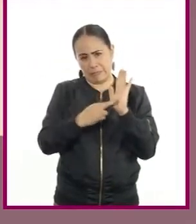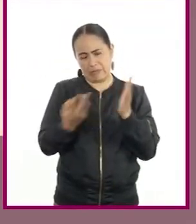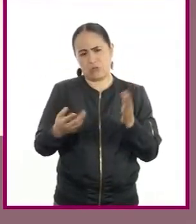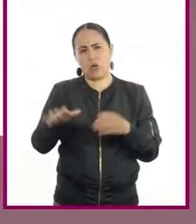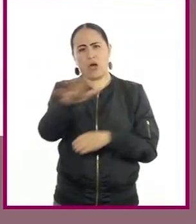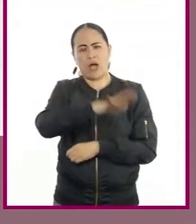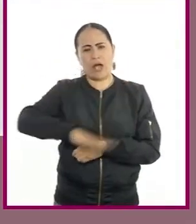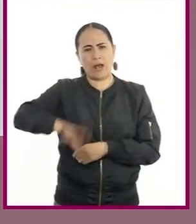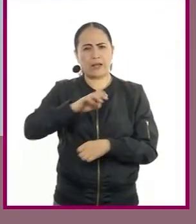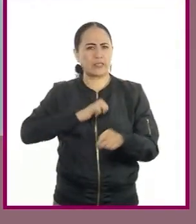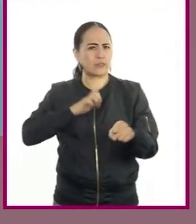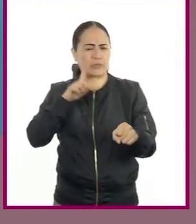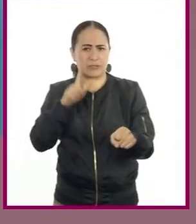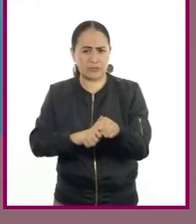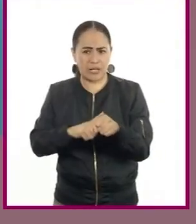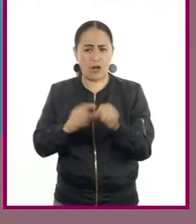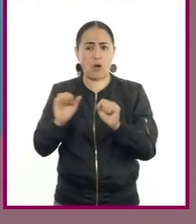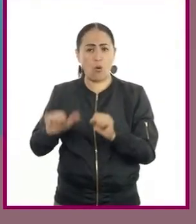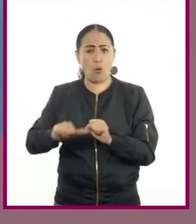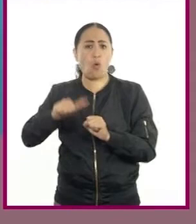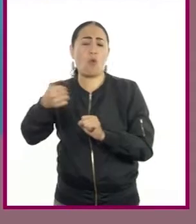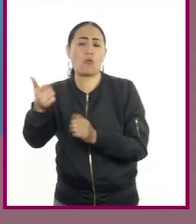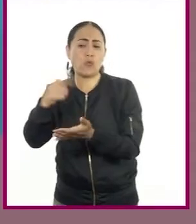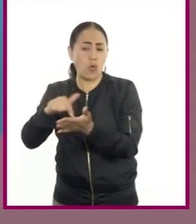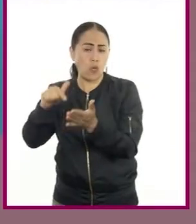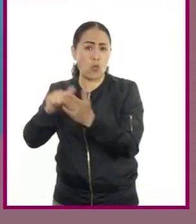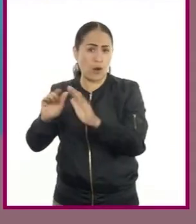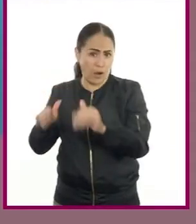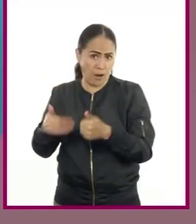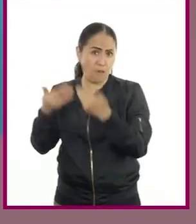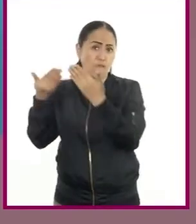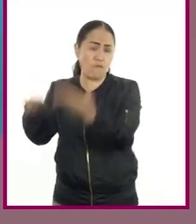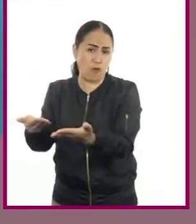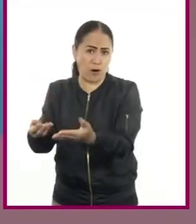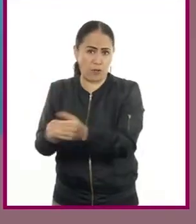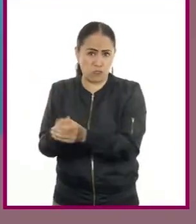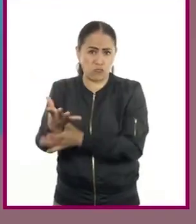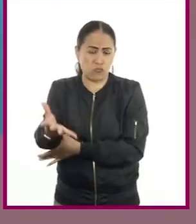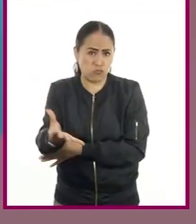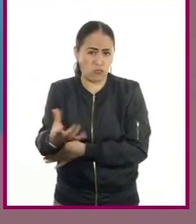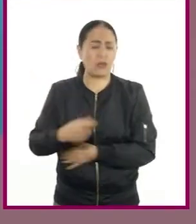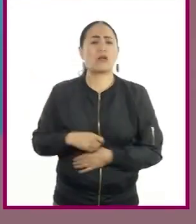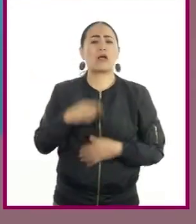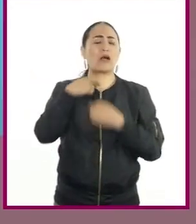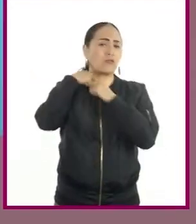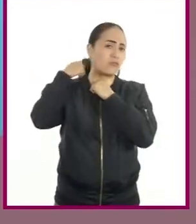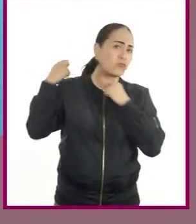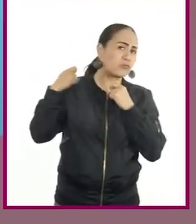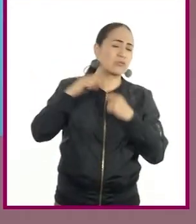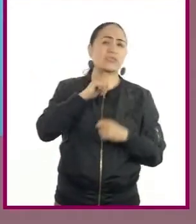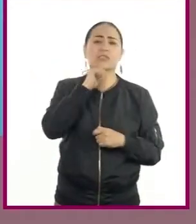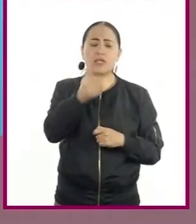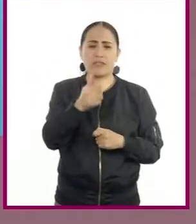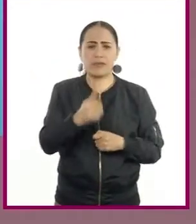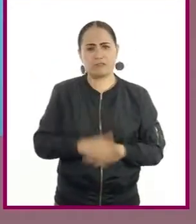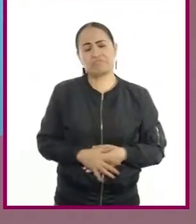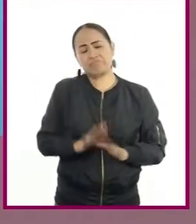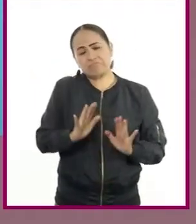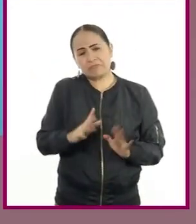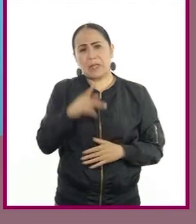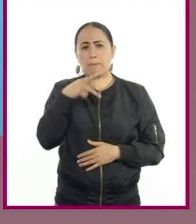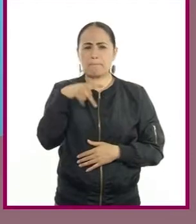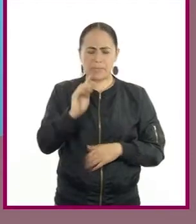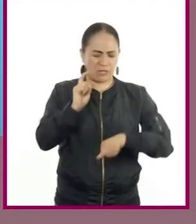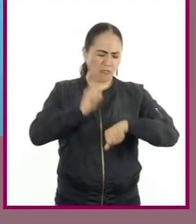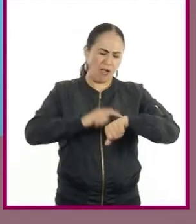especial para perros, no estaba permitido que las mascotas estuvieran sin collar y sin correa. Sin embargo, a